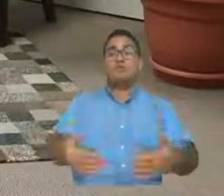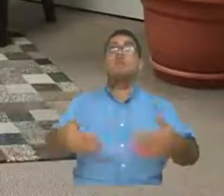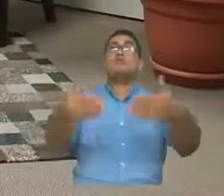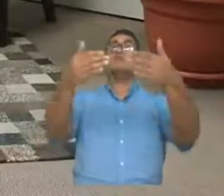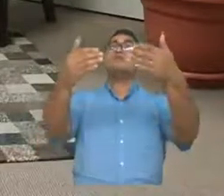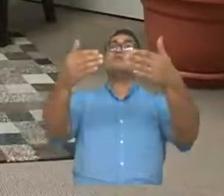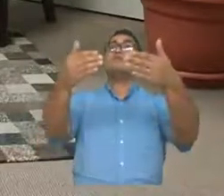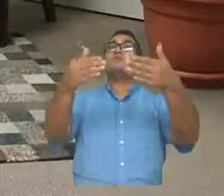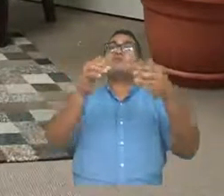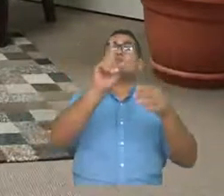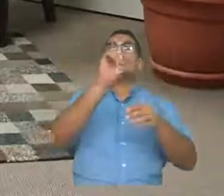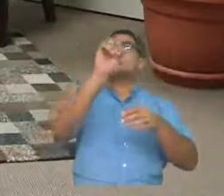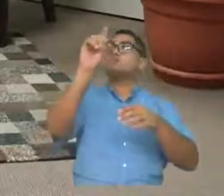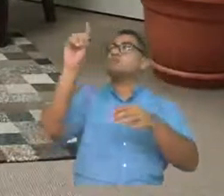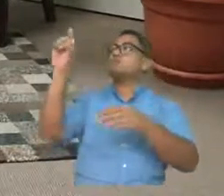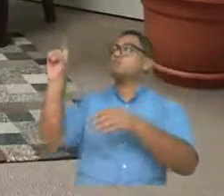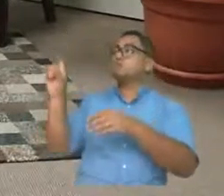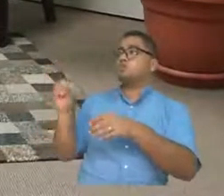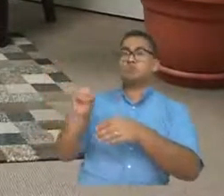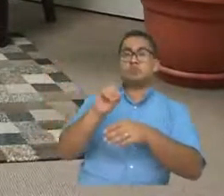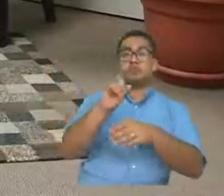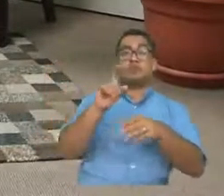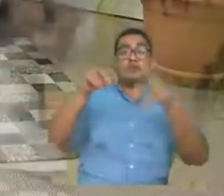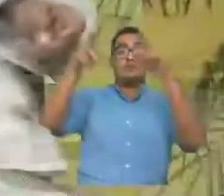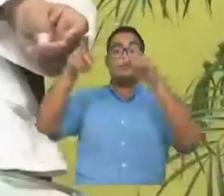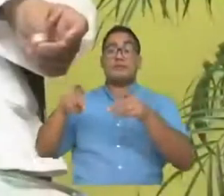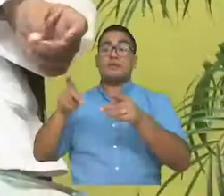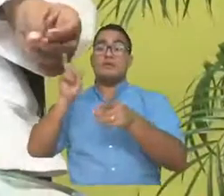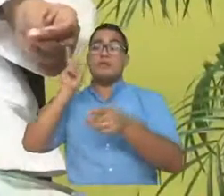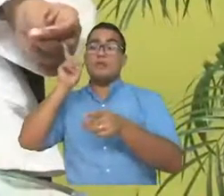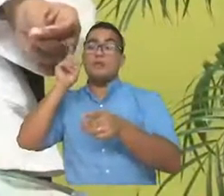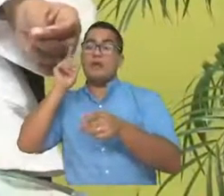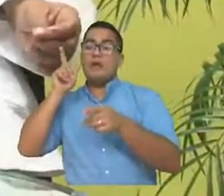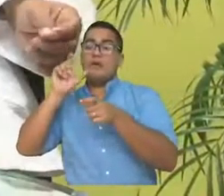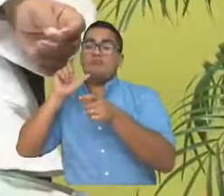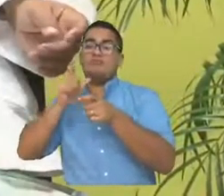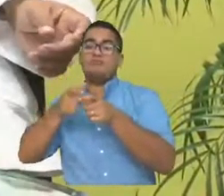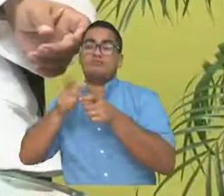todos los muebles, ¿verdad?, que tiene que ser con agua, con cloro,